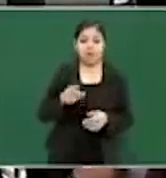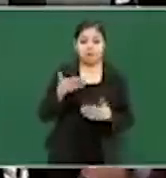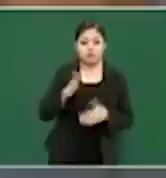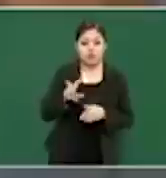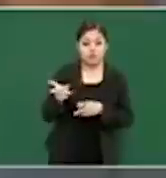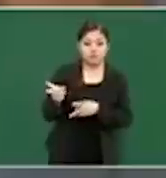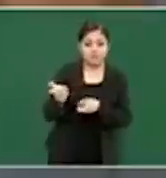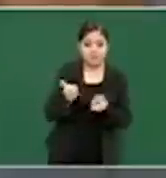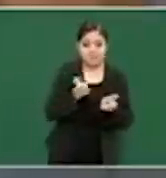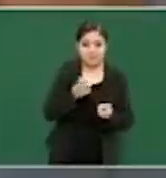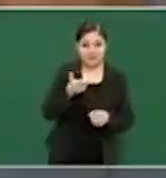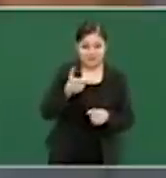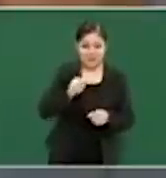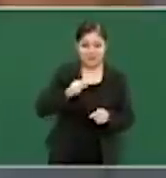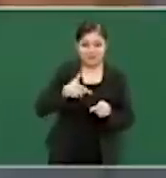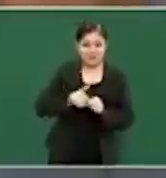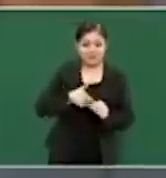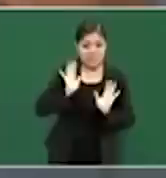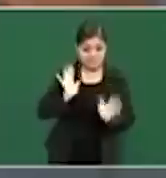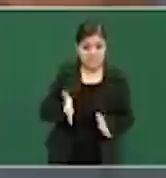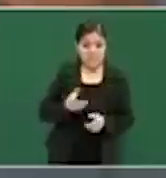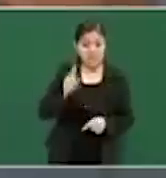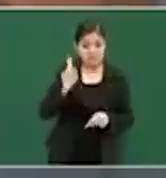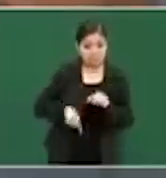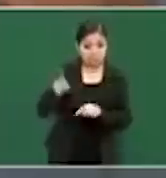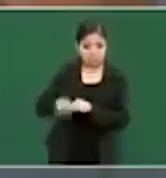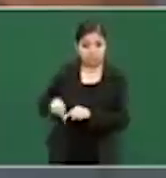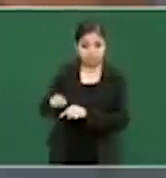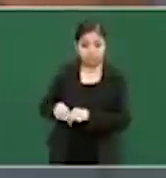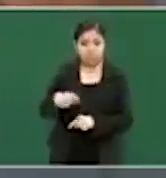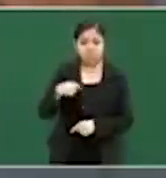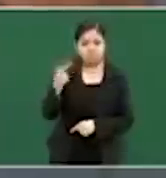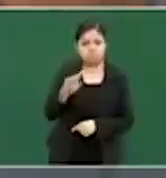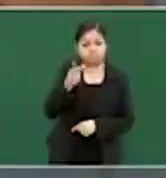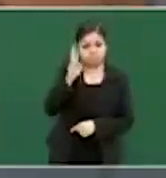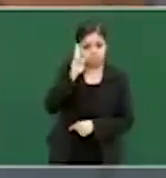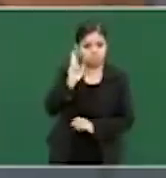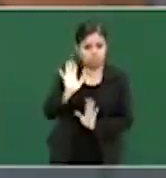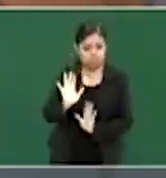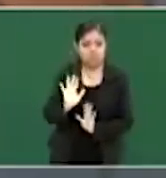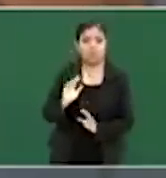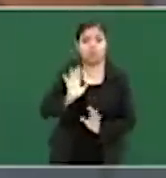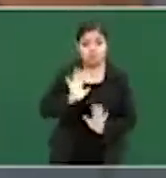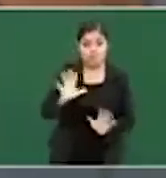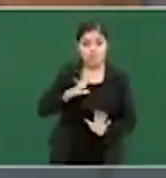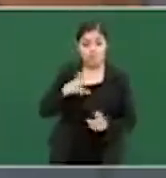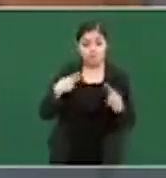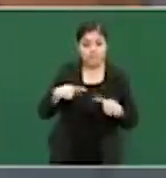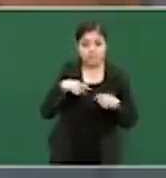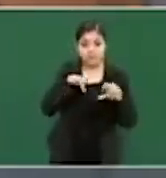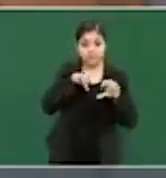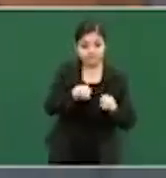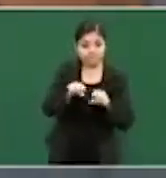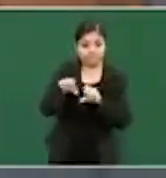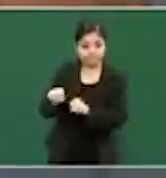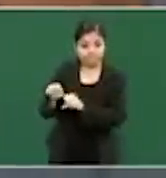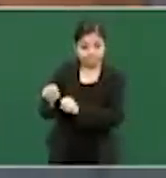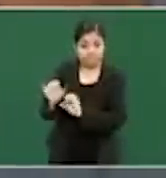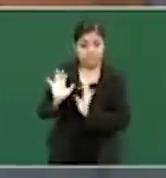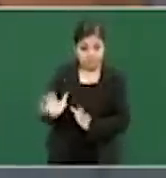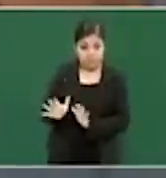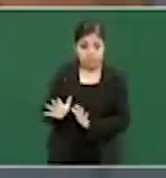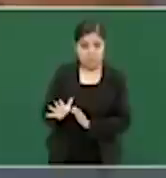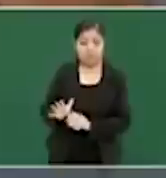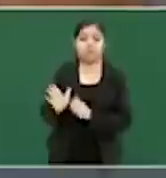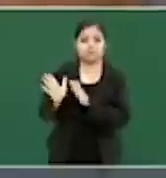huachicol. Con mucho respeto, ¿ya hay detenidos al respecto? ¿Ya hay consignados? Eso es por un lado. Y por